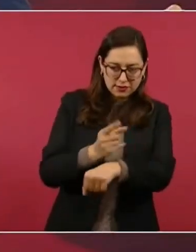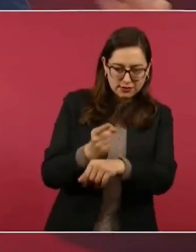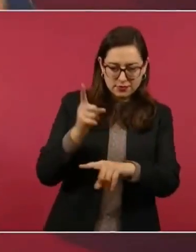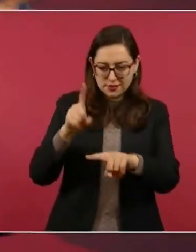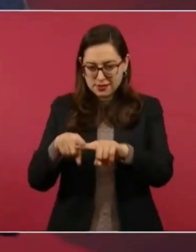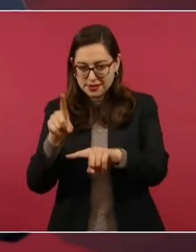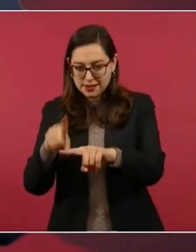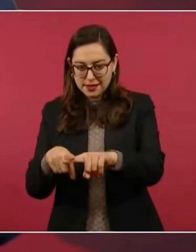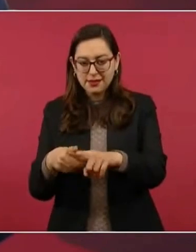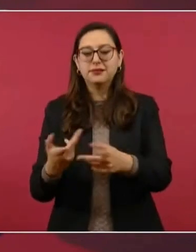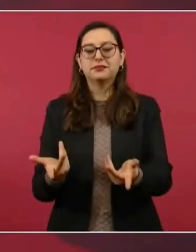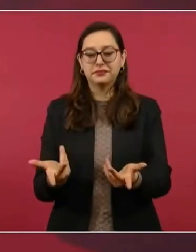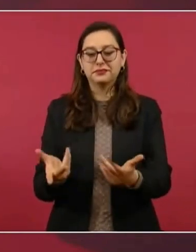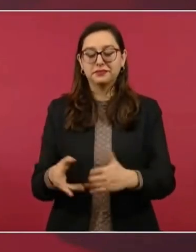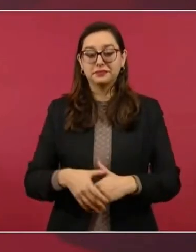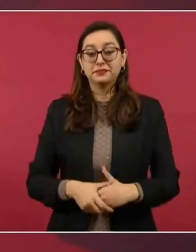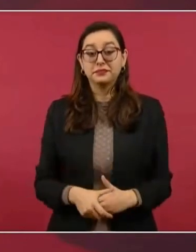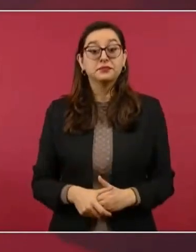Es que,